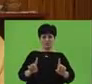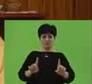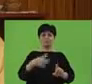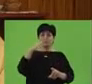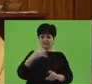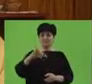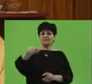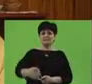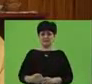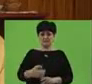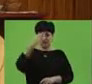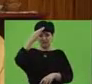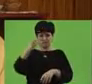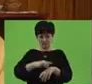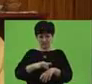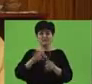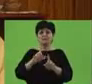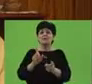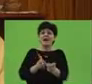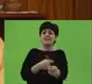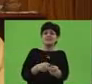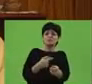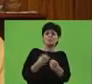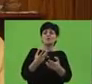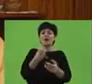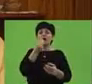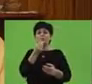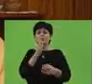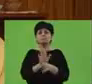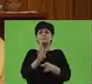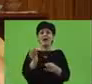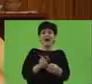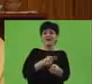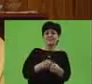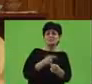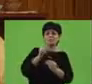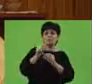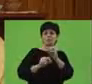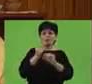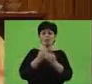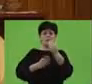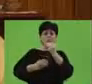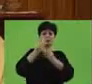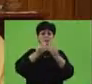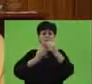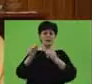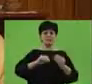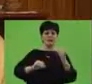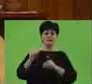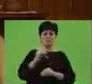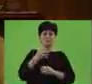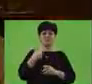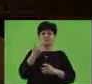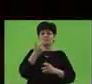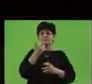enfermedad. Y es una adicción. La comida es una adicción que cada vez se te va haciendo más grande. Y no la